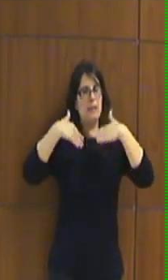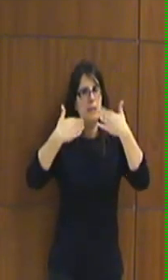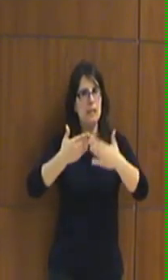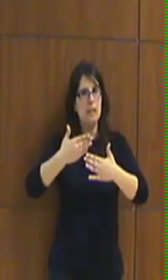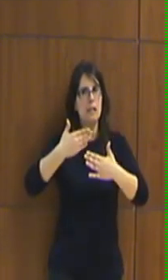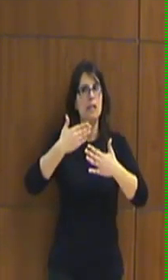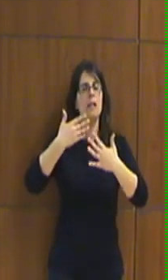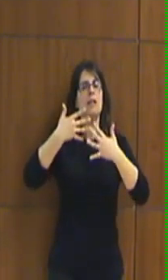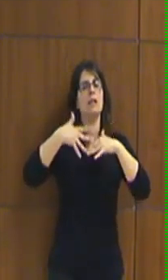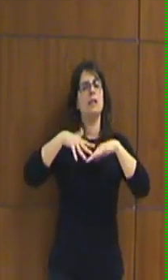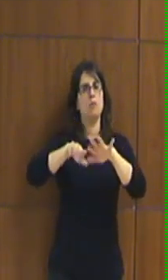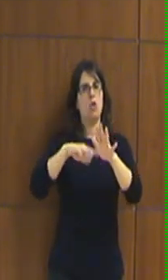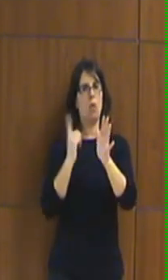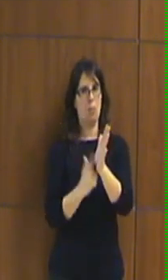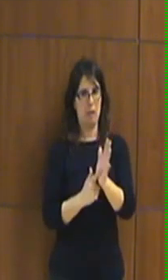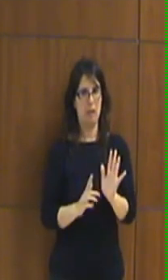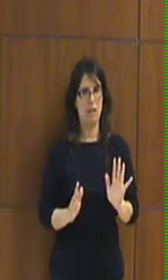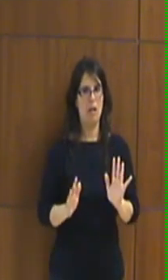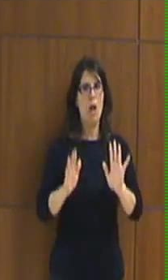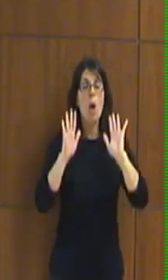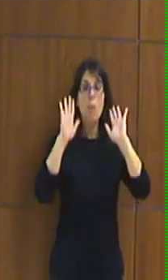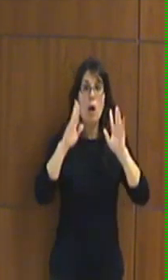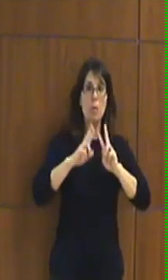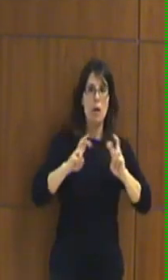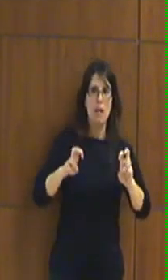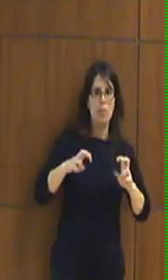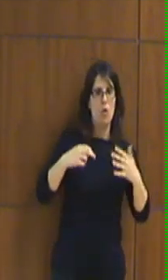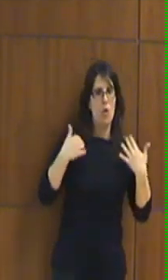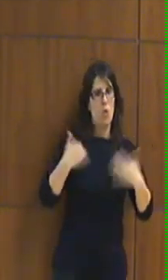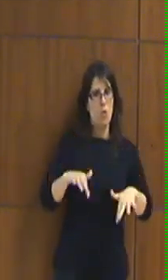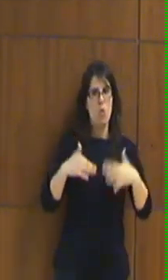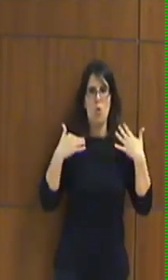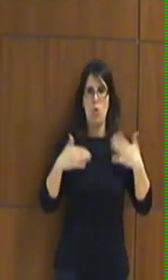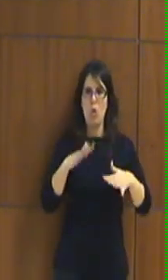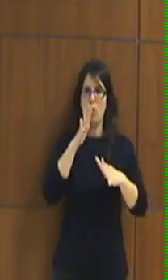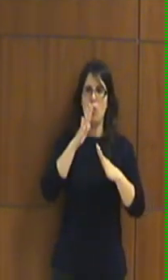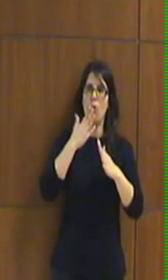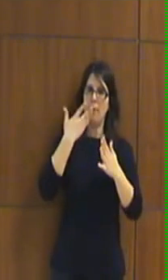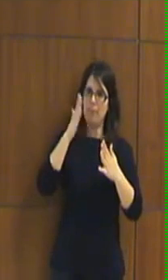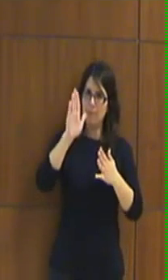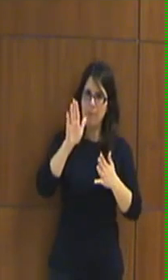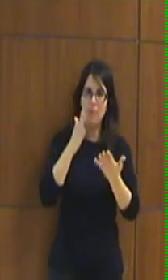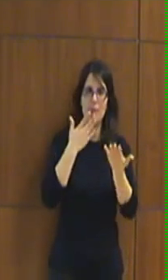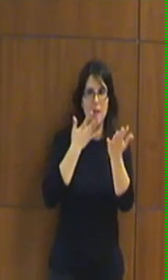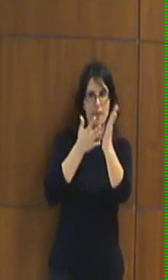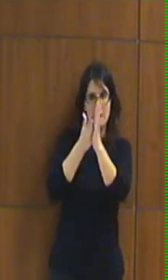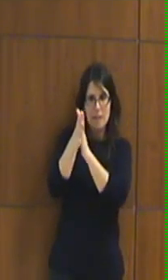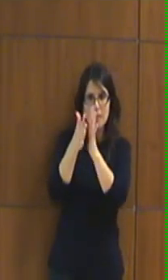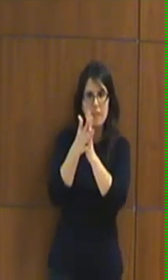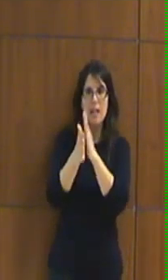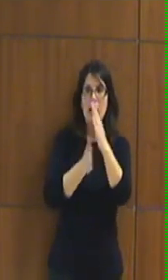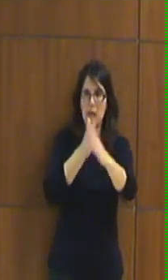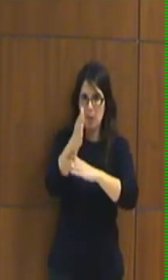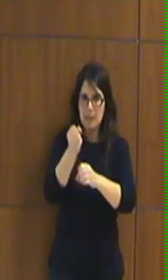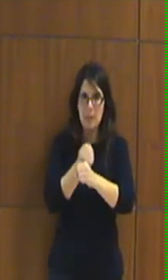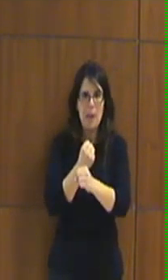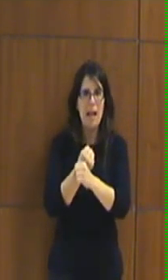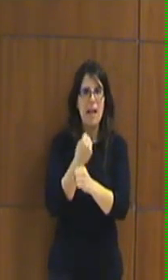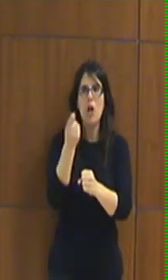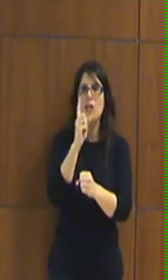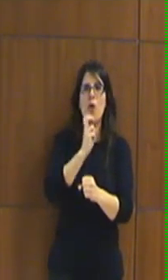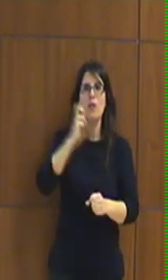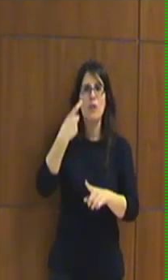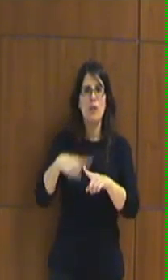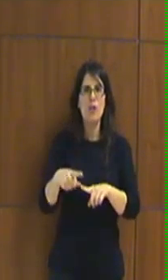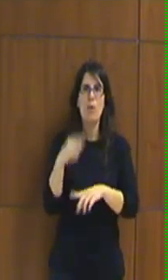nos ha costado mucho. Es decir, mucho trabajo. Al final la gente se va dando cuenta que nuestra gente vaya a trabajar, que no va a hacer otras cosas. Y yo creo